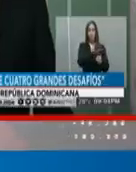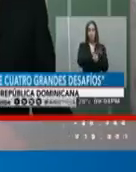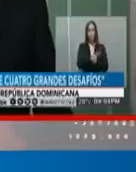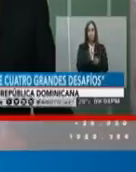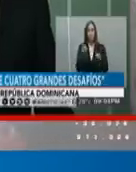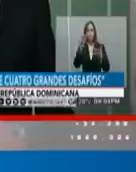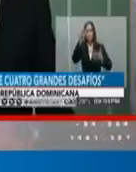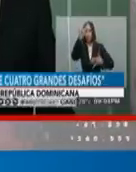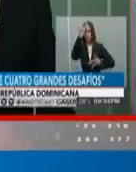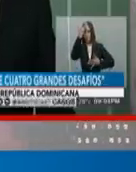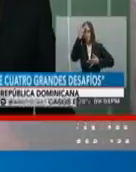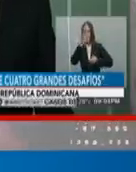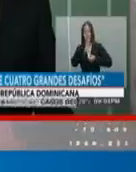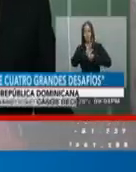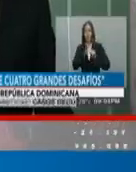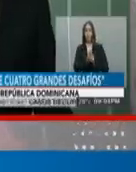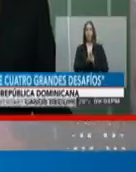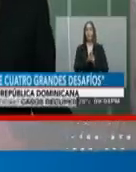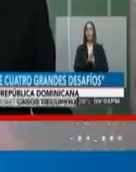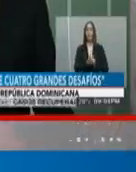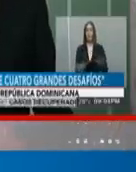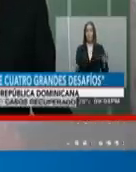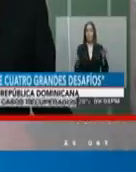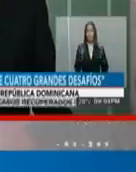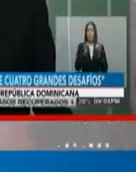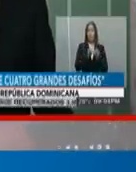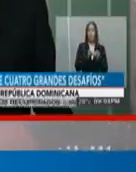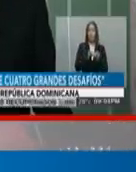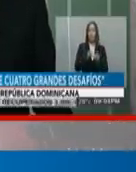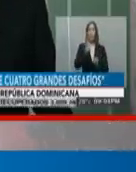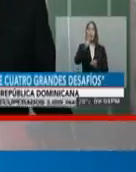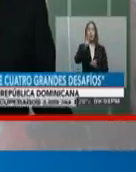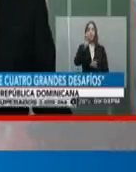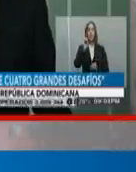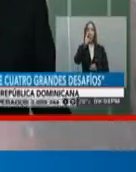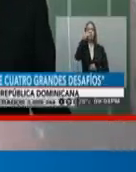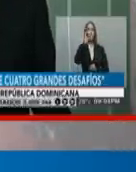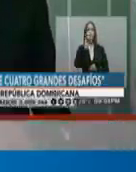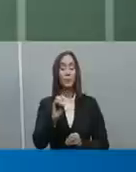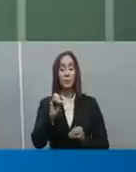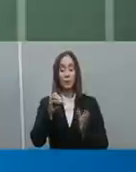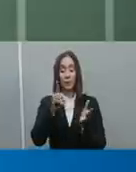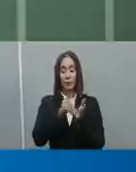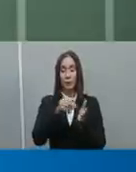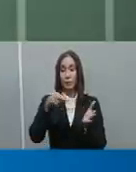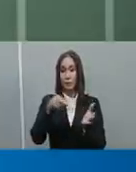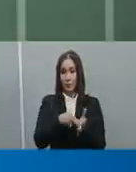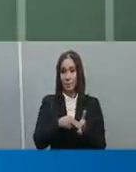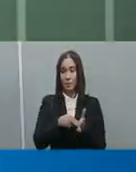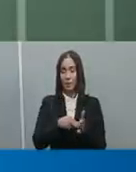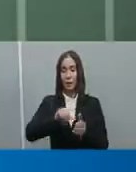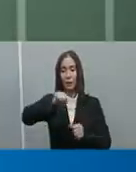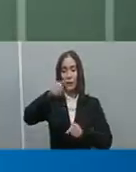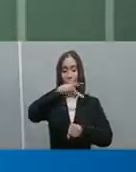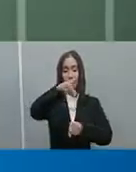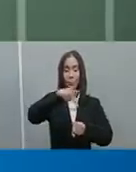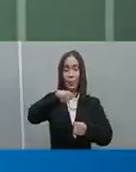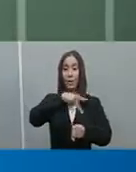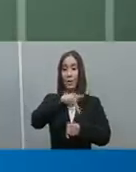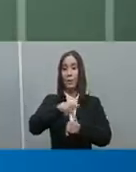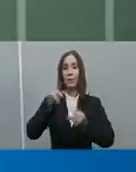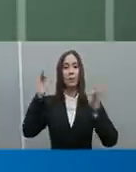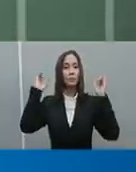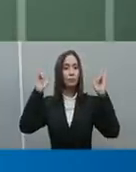del Ministerio de Salud. Todo esto tiene como objetivo salvaguardar vidas. Además, hablaba de la recuperación económica que se hace